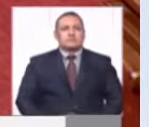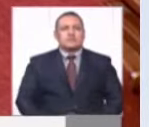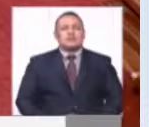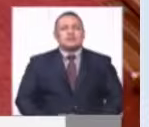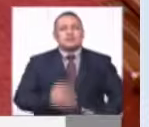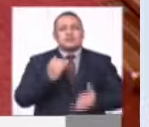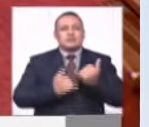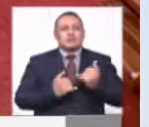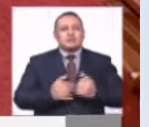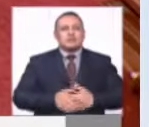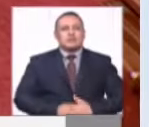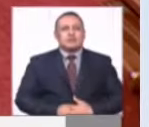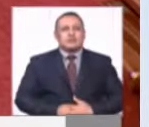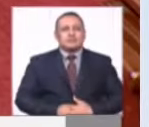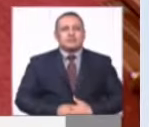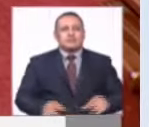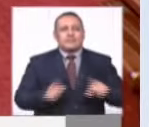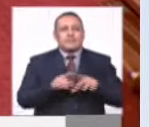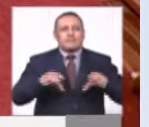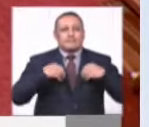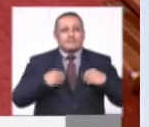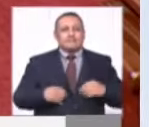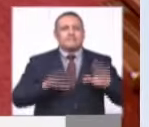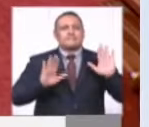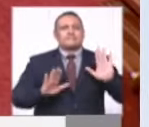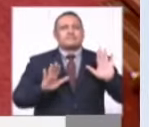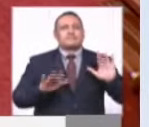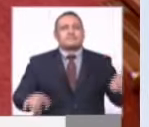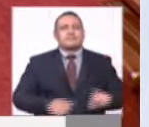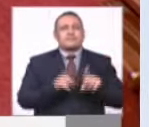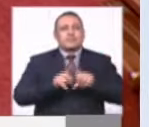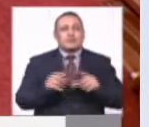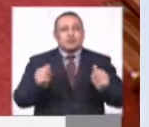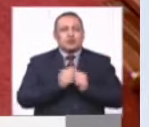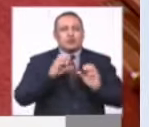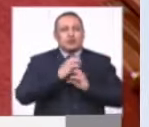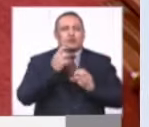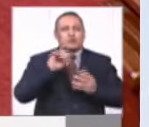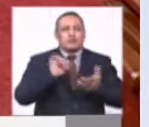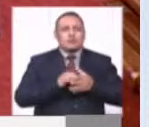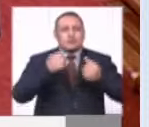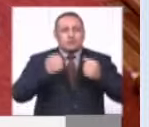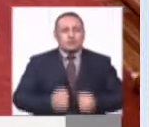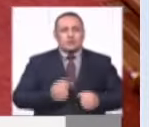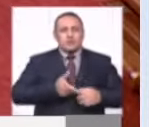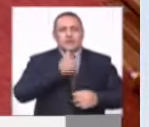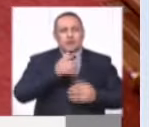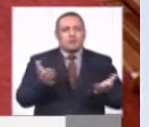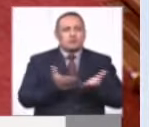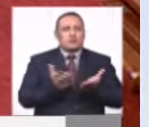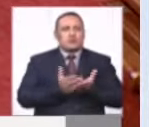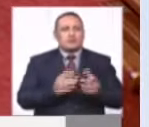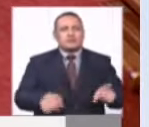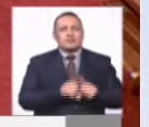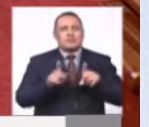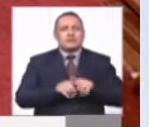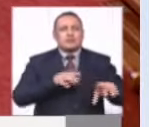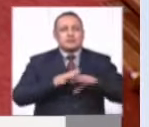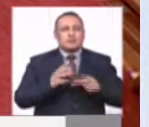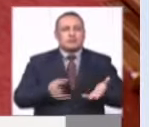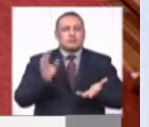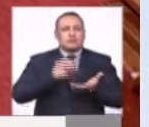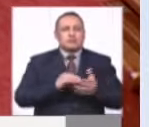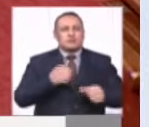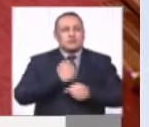Concluya, por favor, concluya. Que asuma el compromiso con el GORE para poder instalar el agua en la escuela para hacer de una